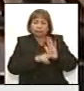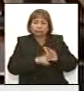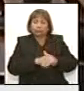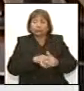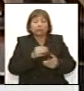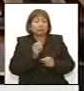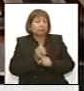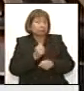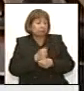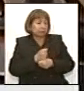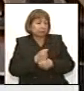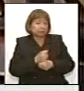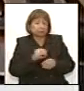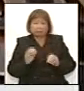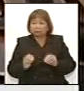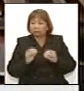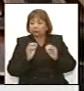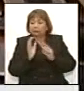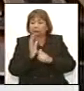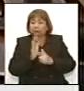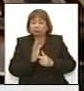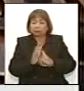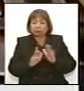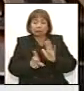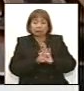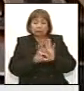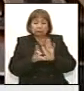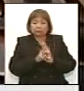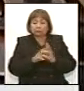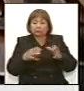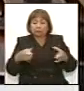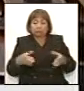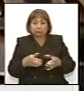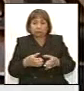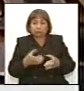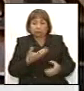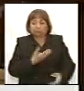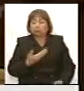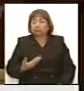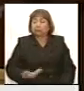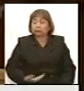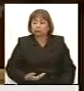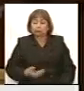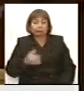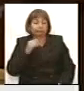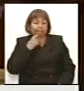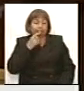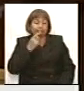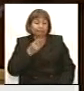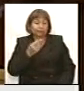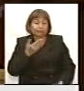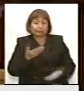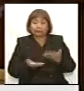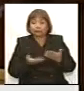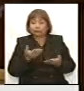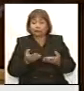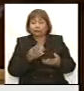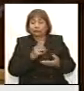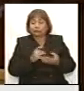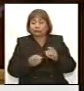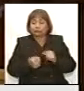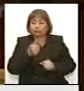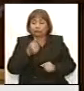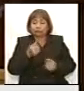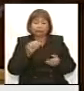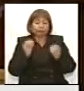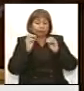obra, que fue presentada en la Casa de las Leyes, el Congreso de la República, y es, según el autor, un aporte